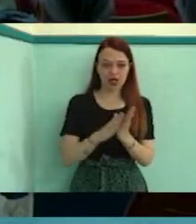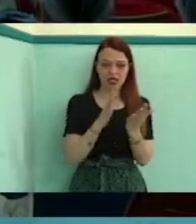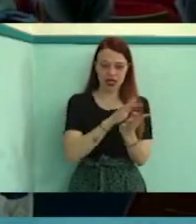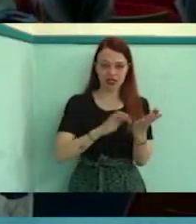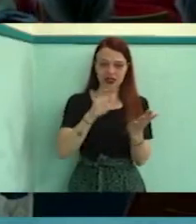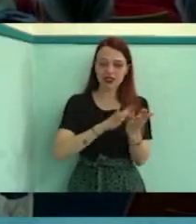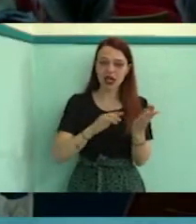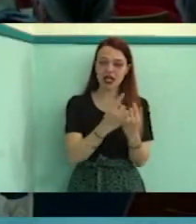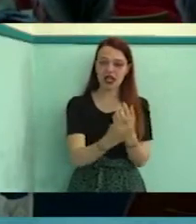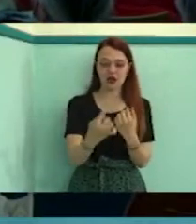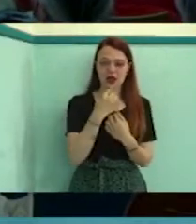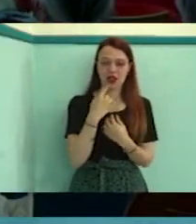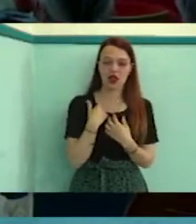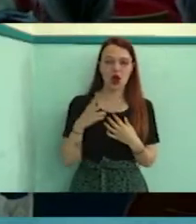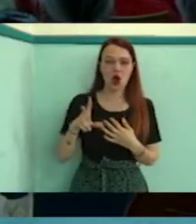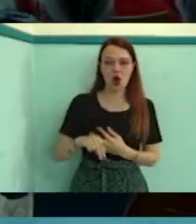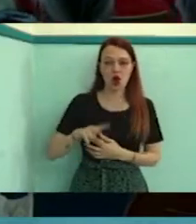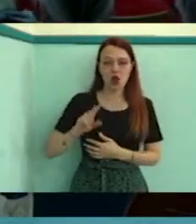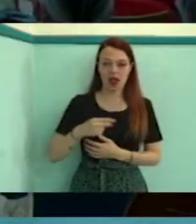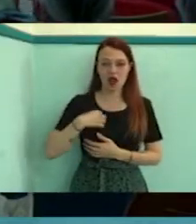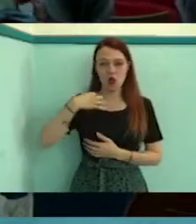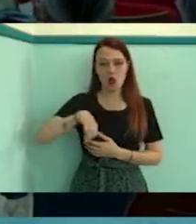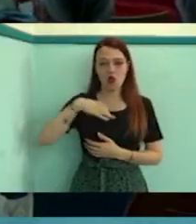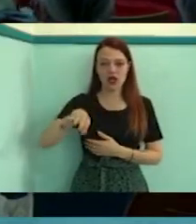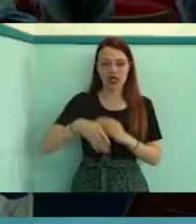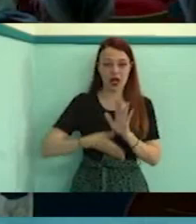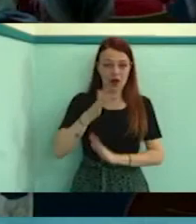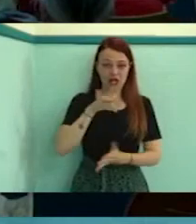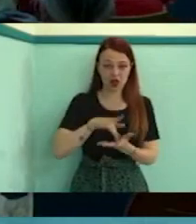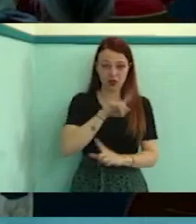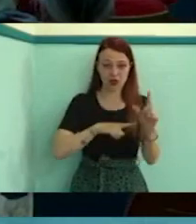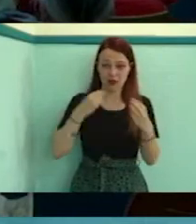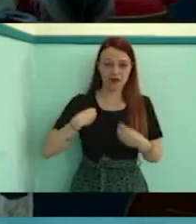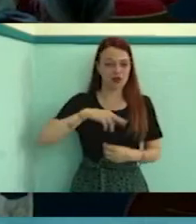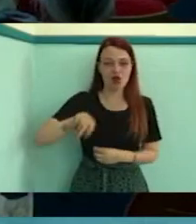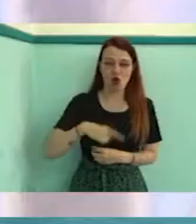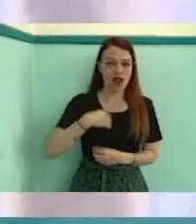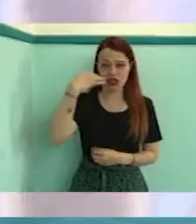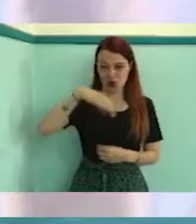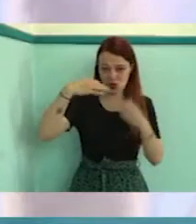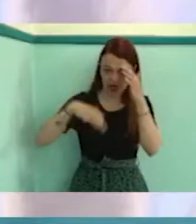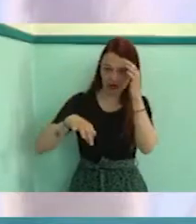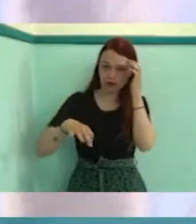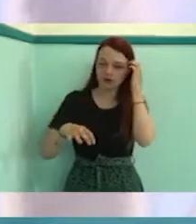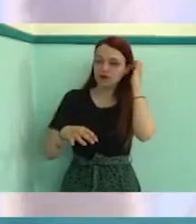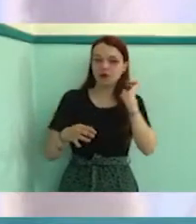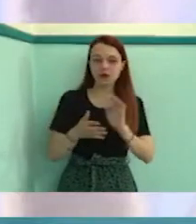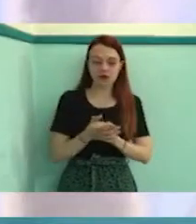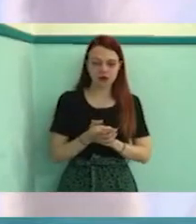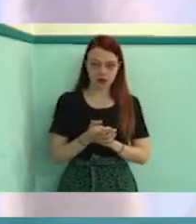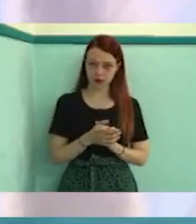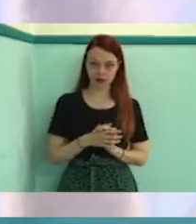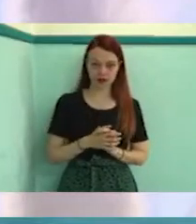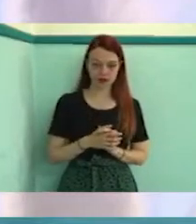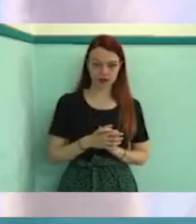ese libro decía ostia no soy la única que pasa por esto no total y te ayuda un poquito a a aprender